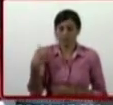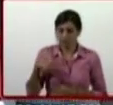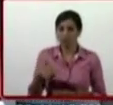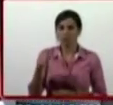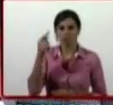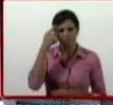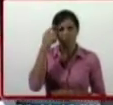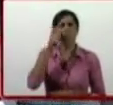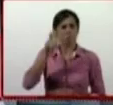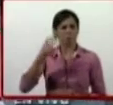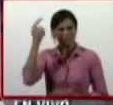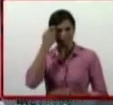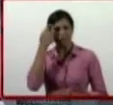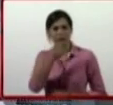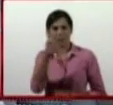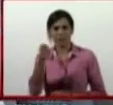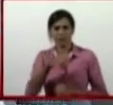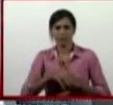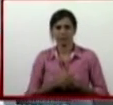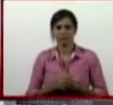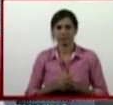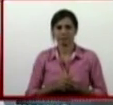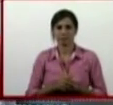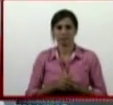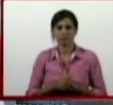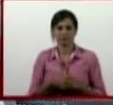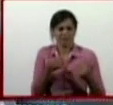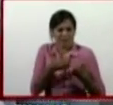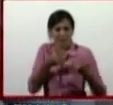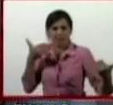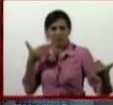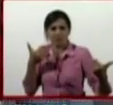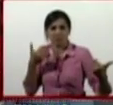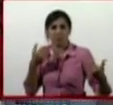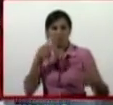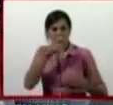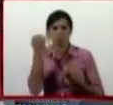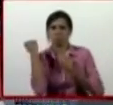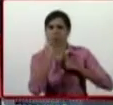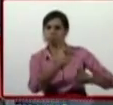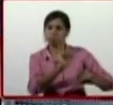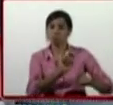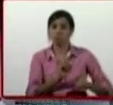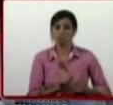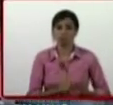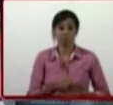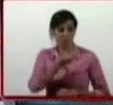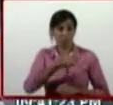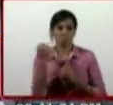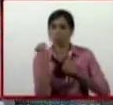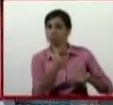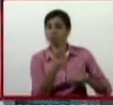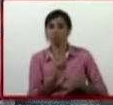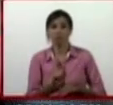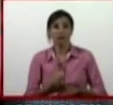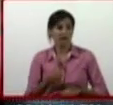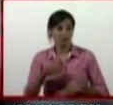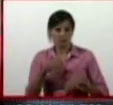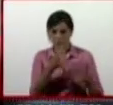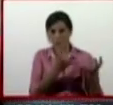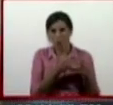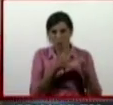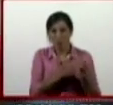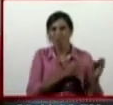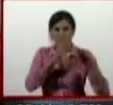sabe. Y están aislados, tienen el rechazo general. Hoy se fueron a trancar unas autopistas y la gente de los carros los